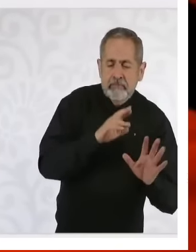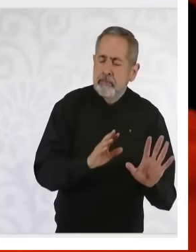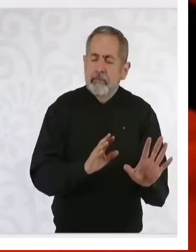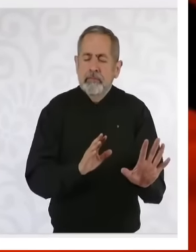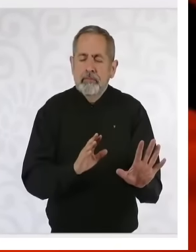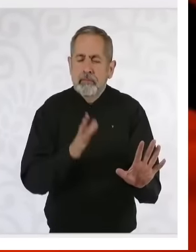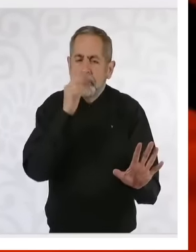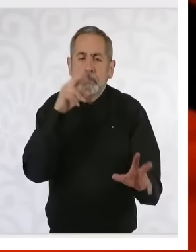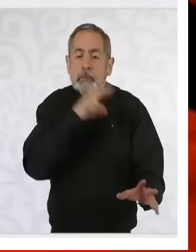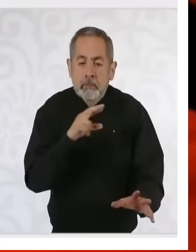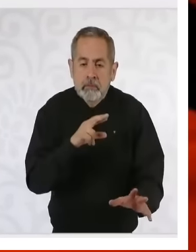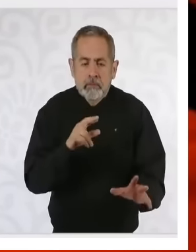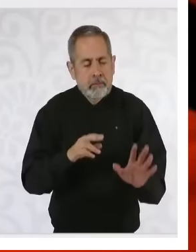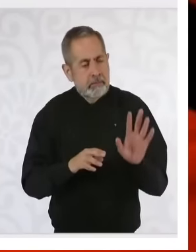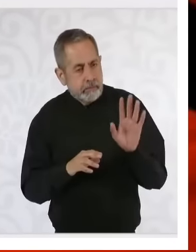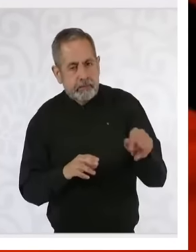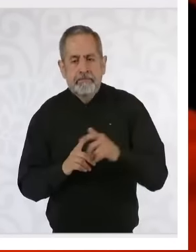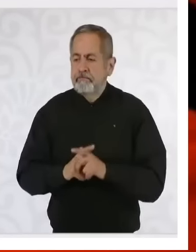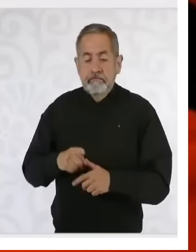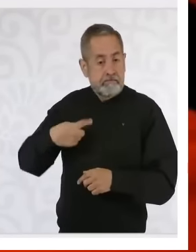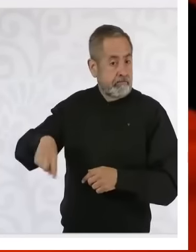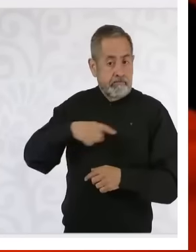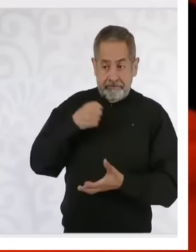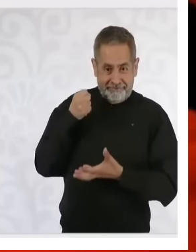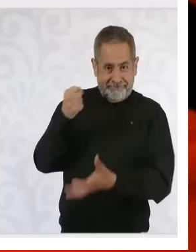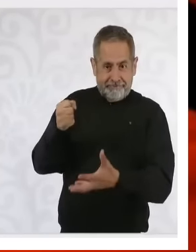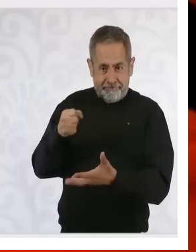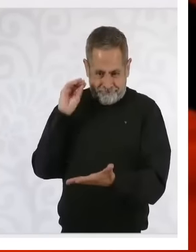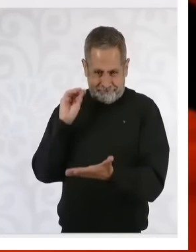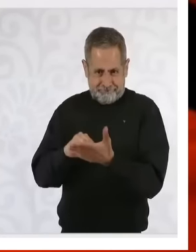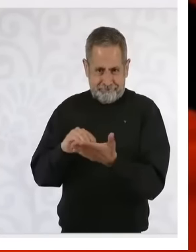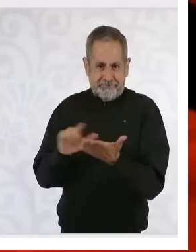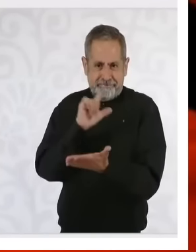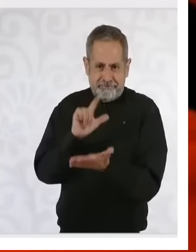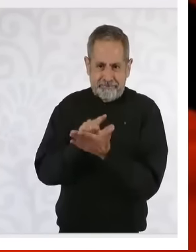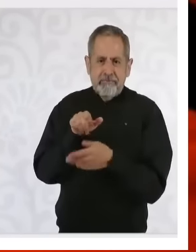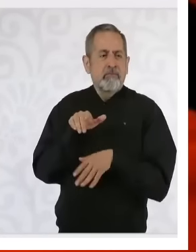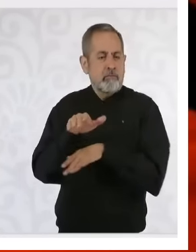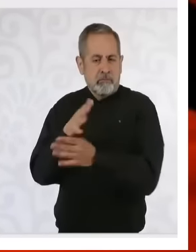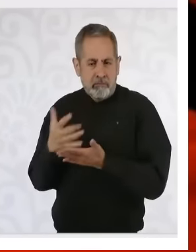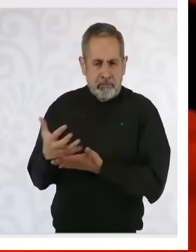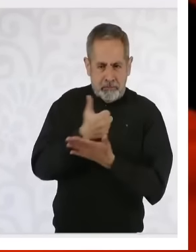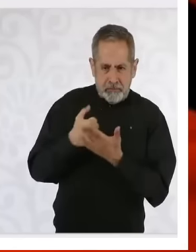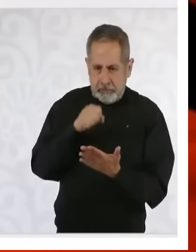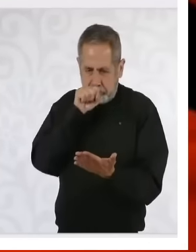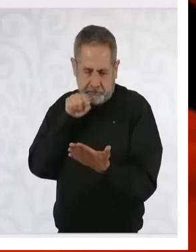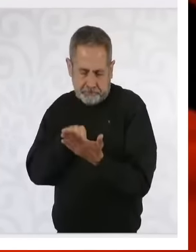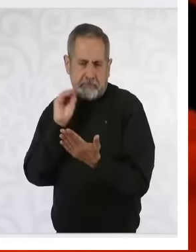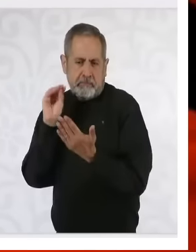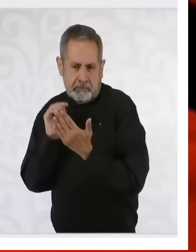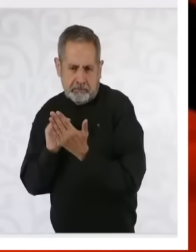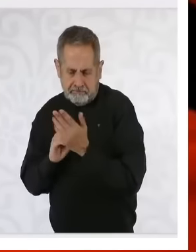La fórmula establecida en el presupuesto de egresos de la Federación, en la ley de ingresos, pues tiene que ver con una